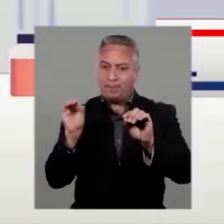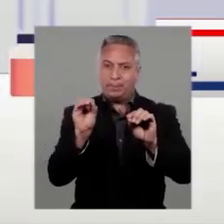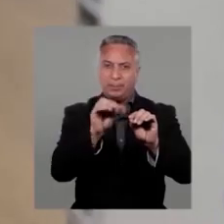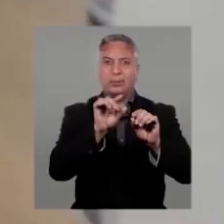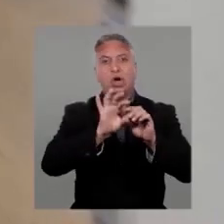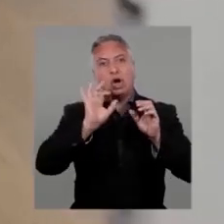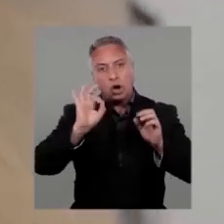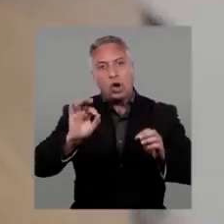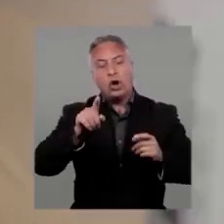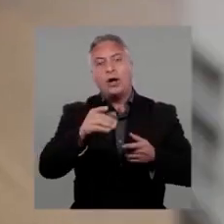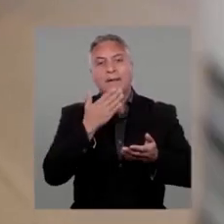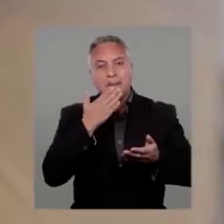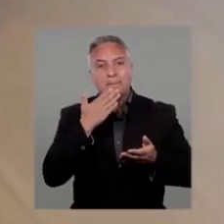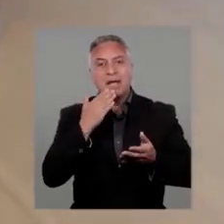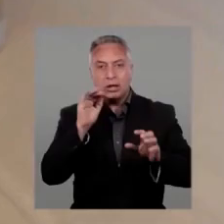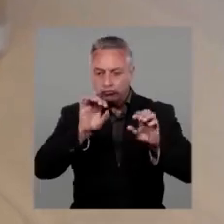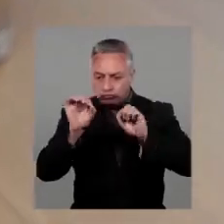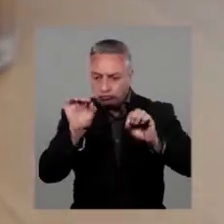o material genético.